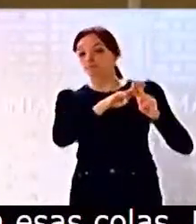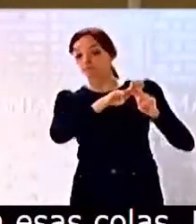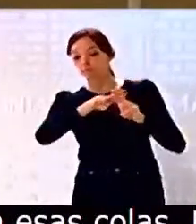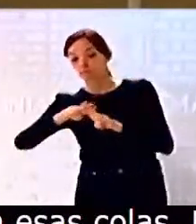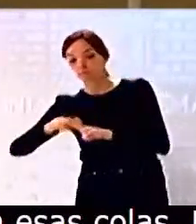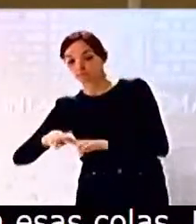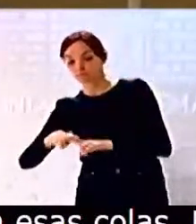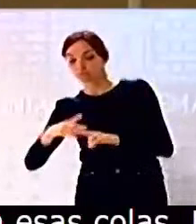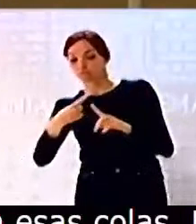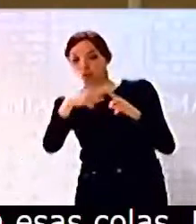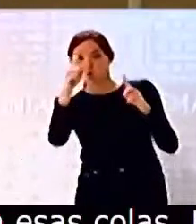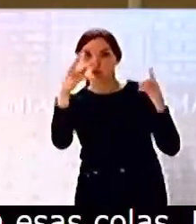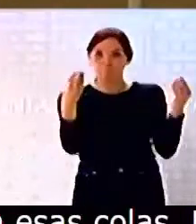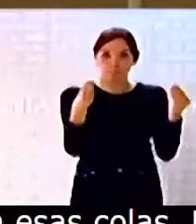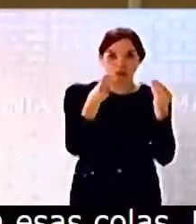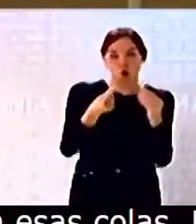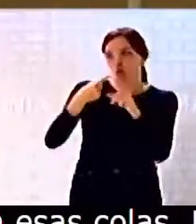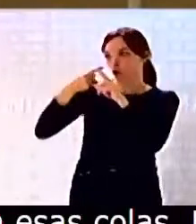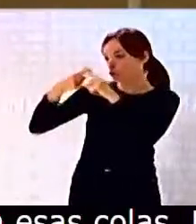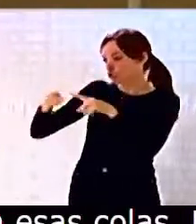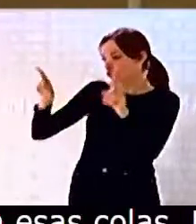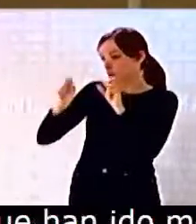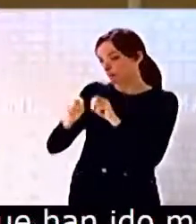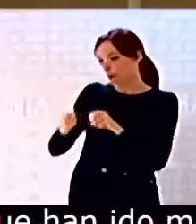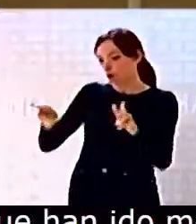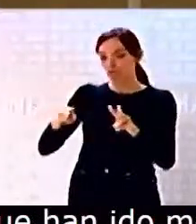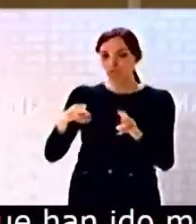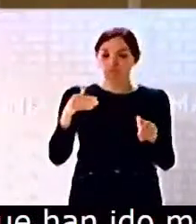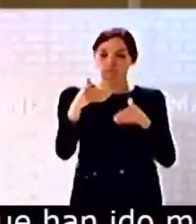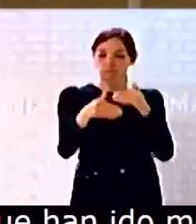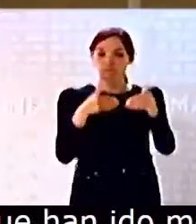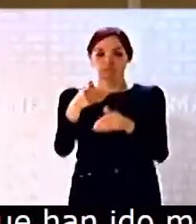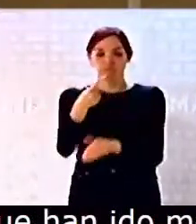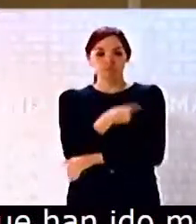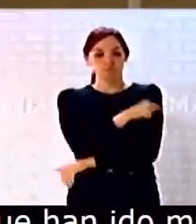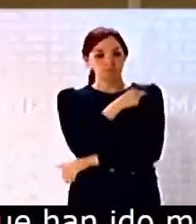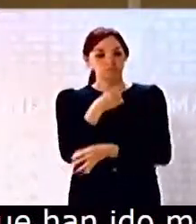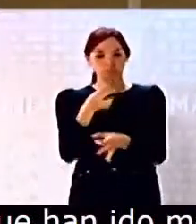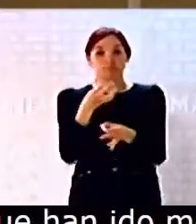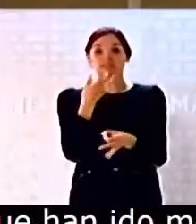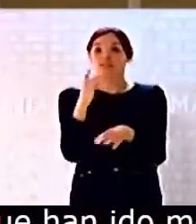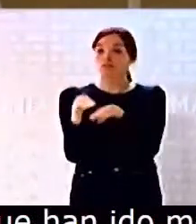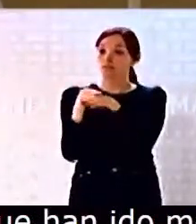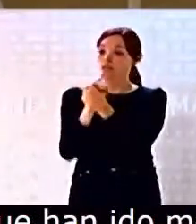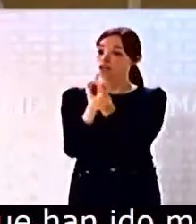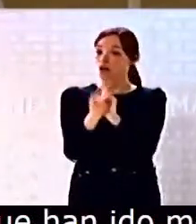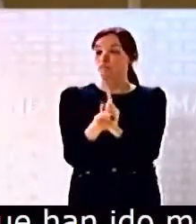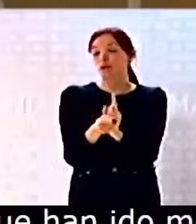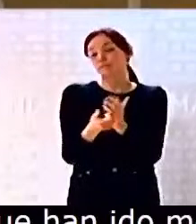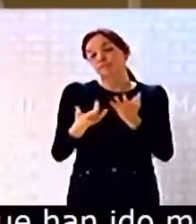ido mejor, las cosas que han ido peor en los procesos de vacunación, y si hay que corregirlo,